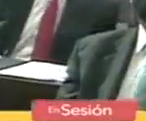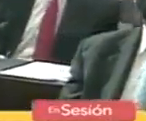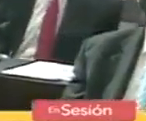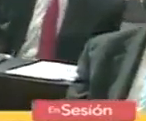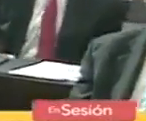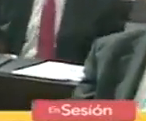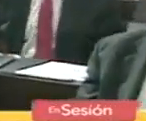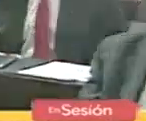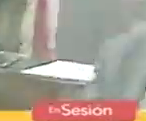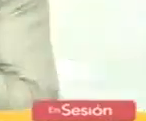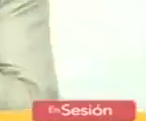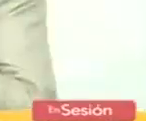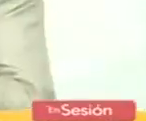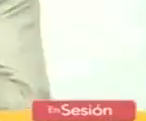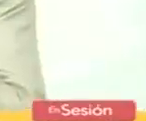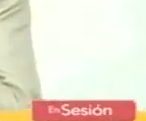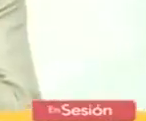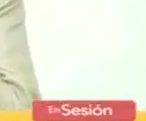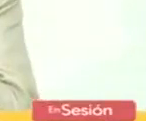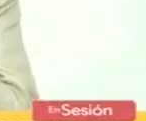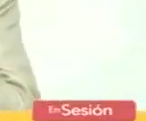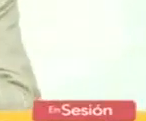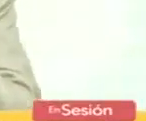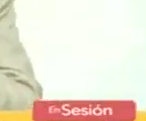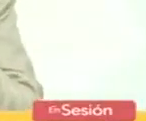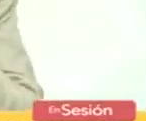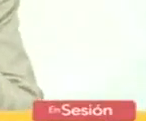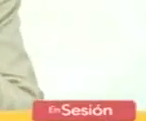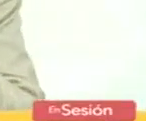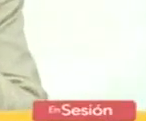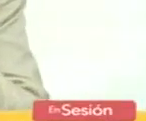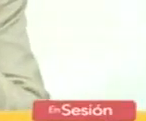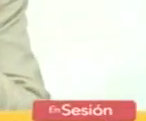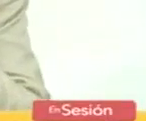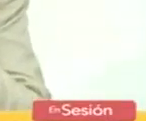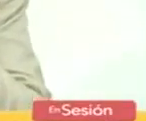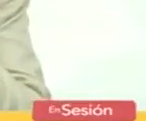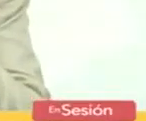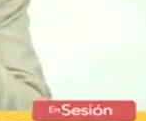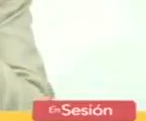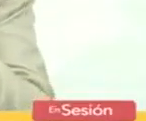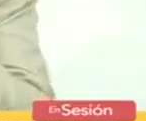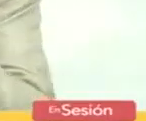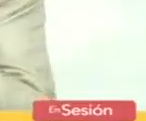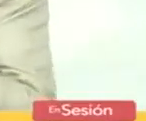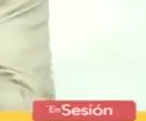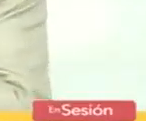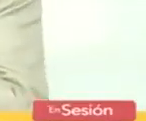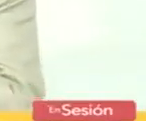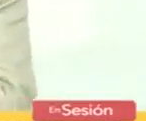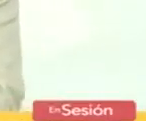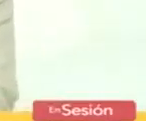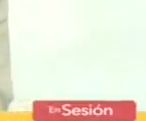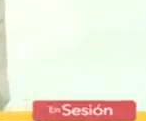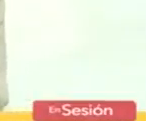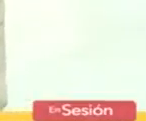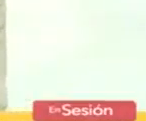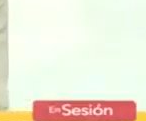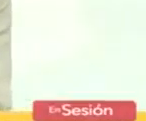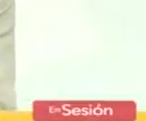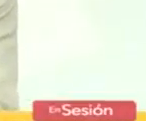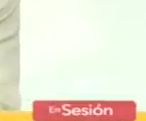Quisiera pedir la venia de esta asamblea para brindar algo